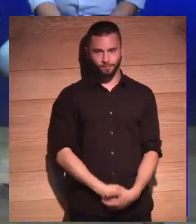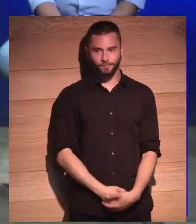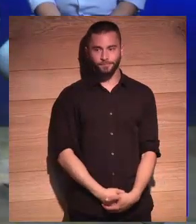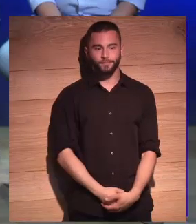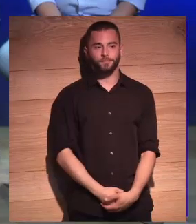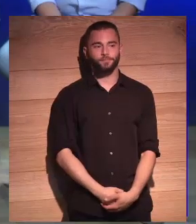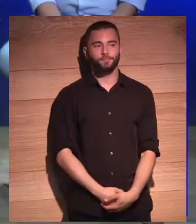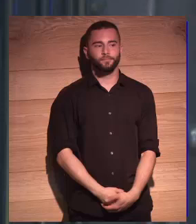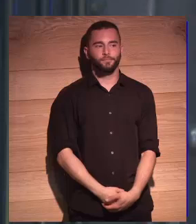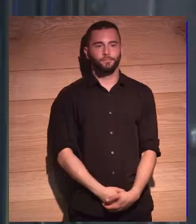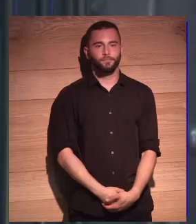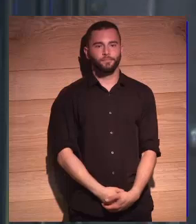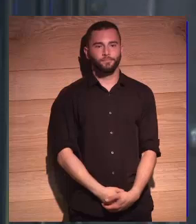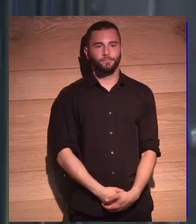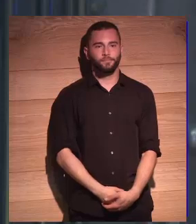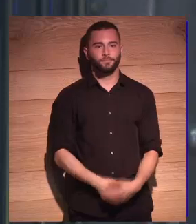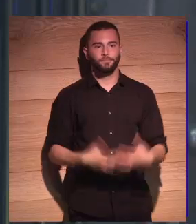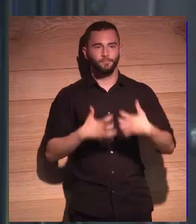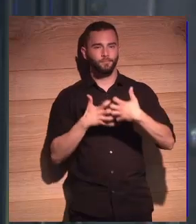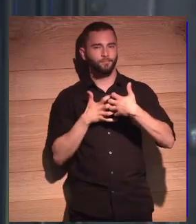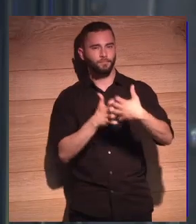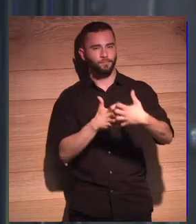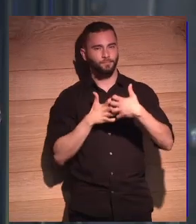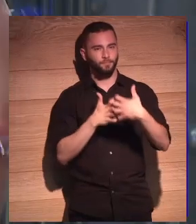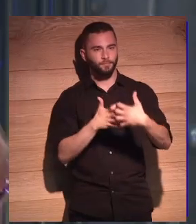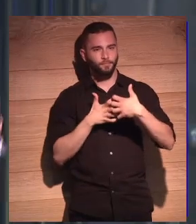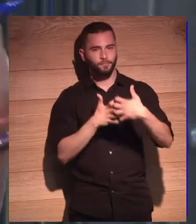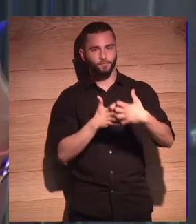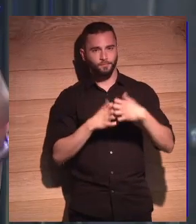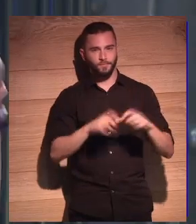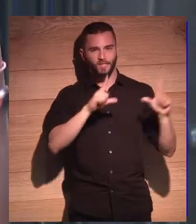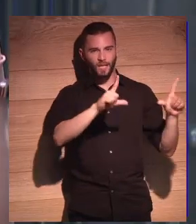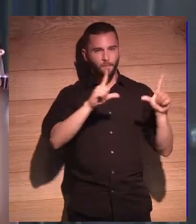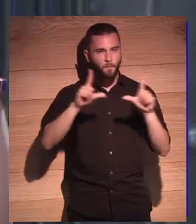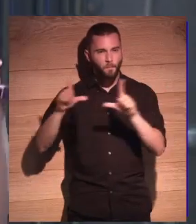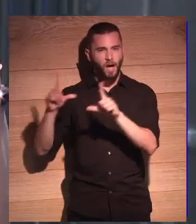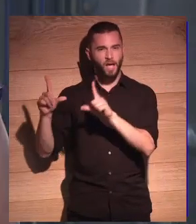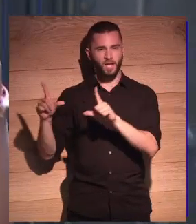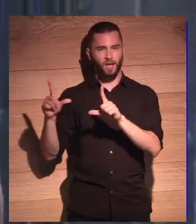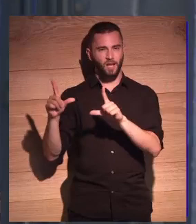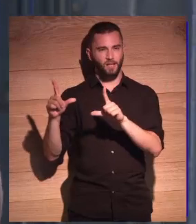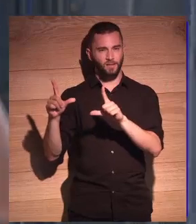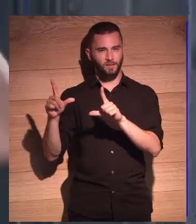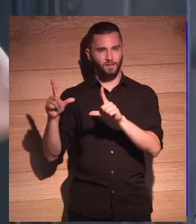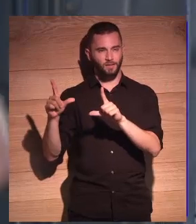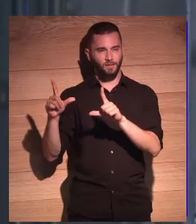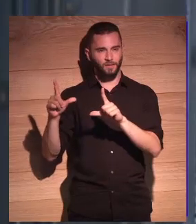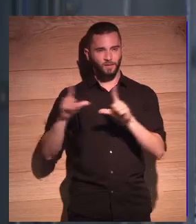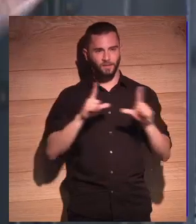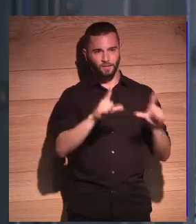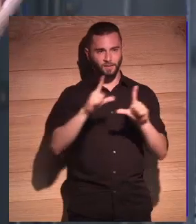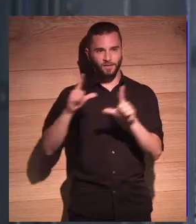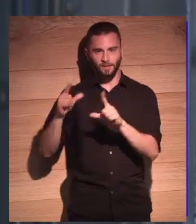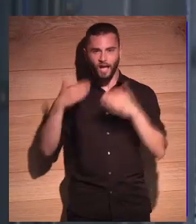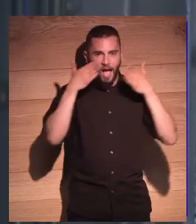¿Cómo podemos combatir la infoxicación que tenemos ahora? Esta cantidad de imágenes que estamos viendo constantemente, que tenemos ya déficit de atención, que